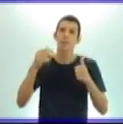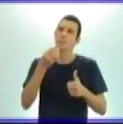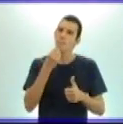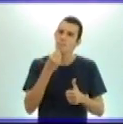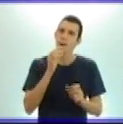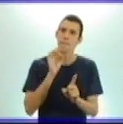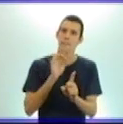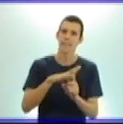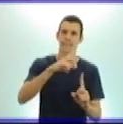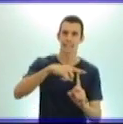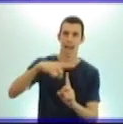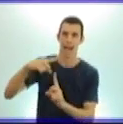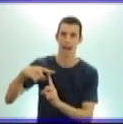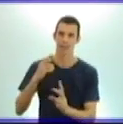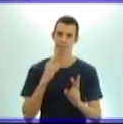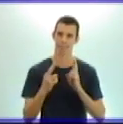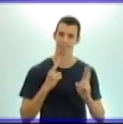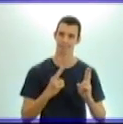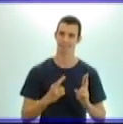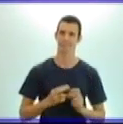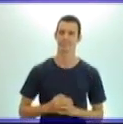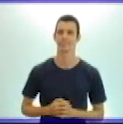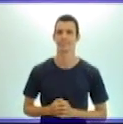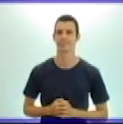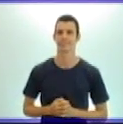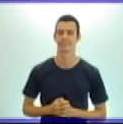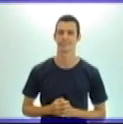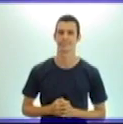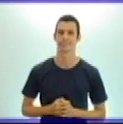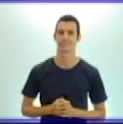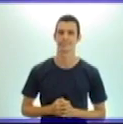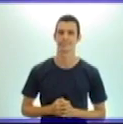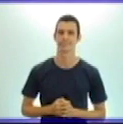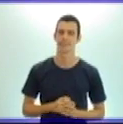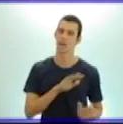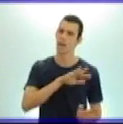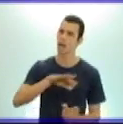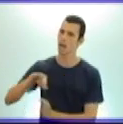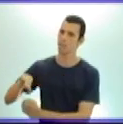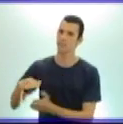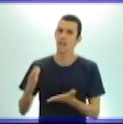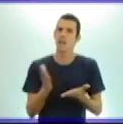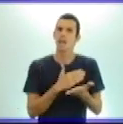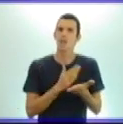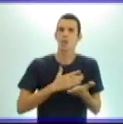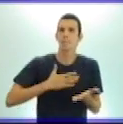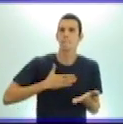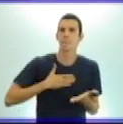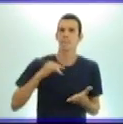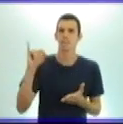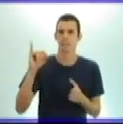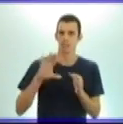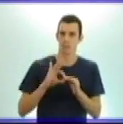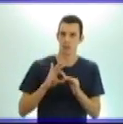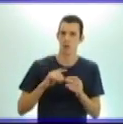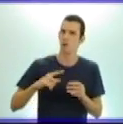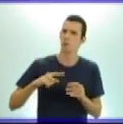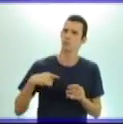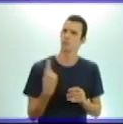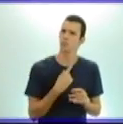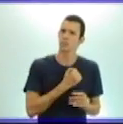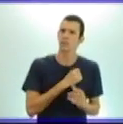Nosotros también queremos recomendarle, además del libro de texto y el cuaderno de